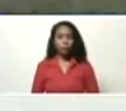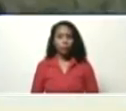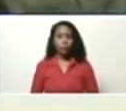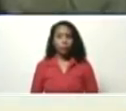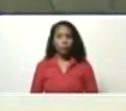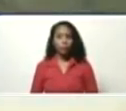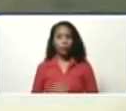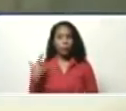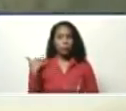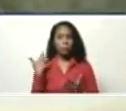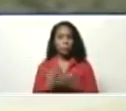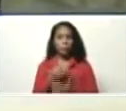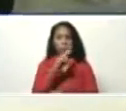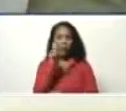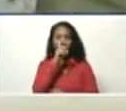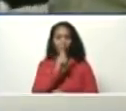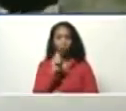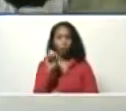Han pasado 20 años.